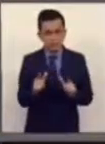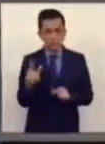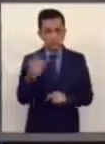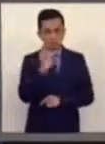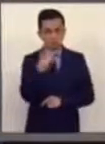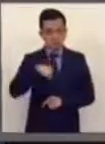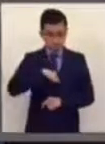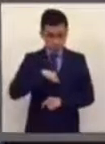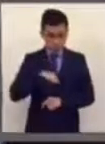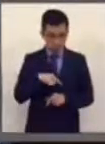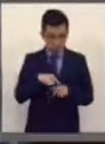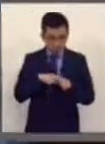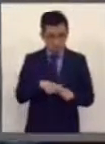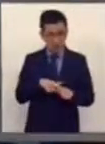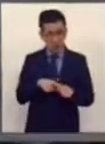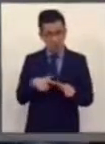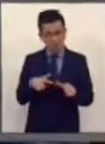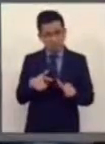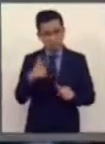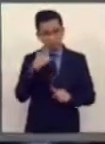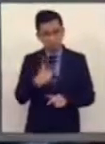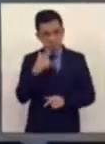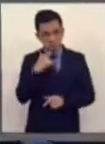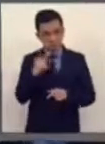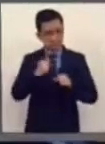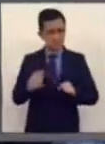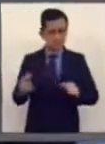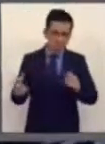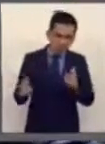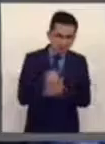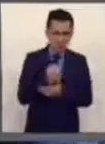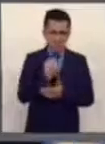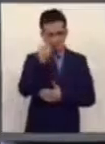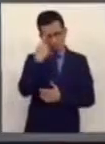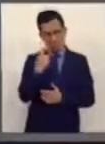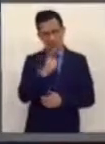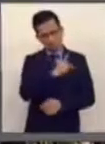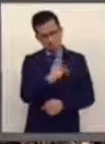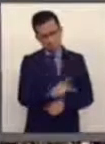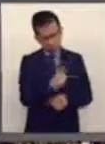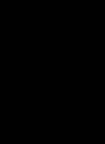luchando, vamos a recuperar para el pueblo de México. Es cuanto, presidente.